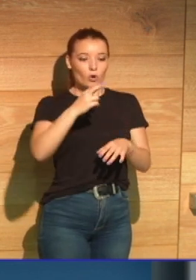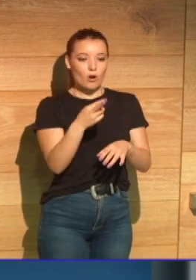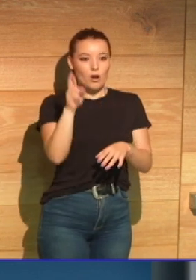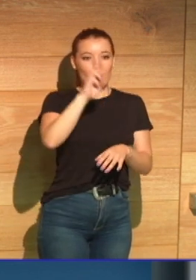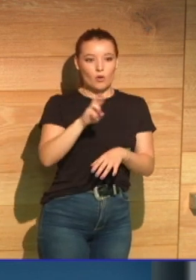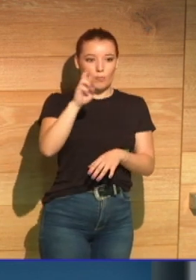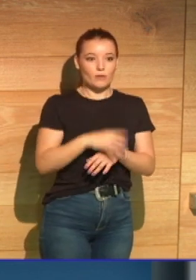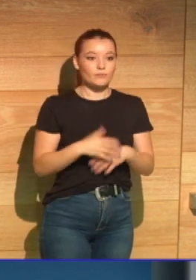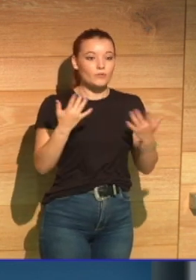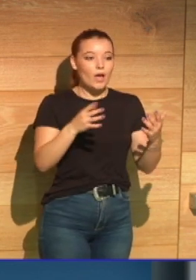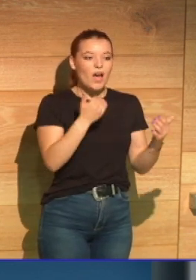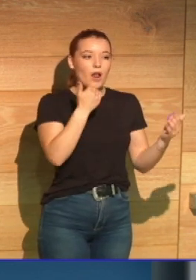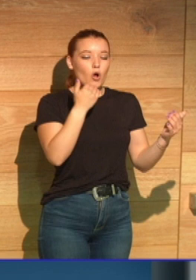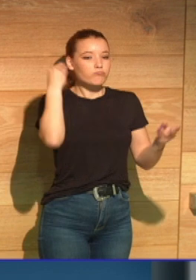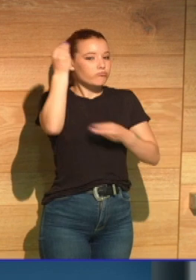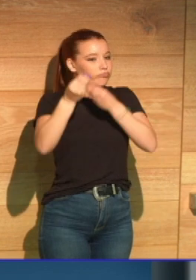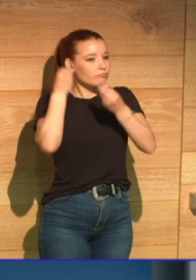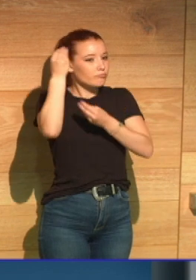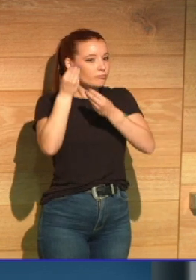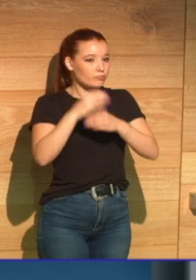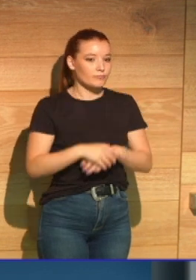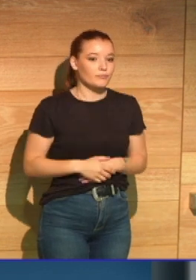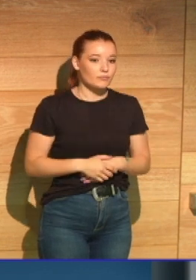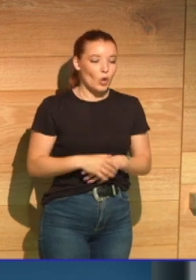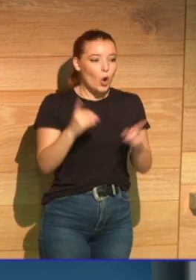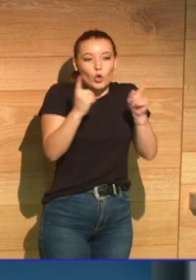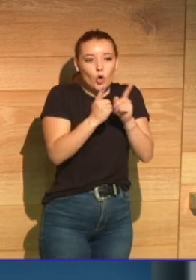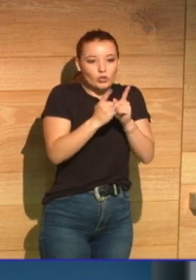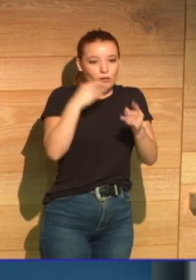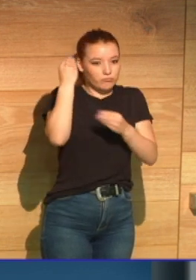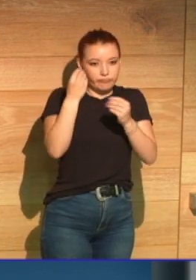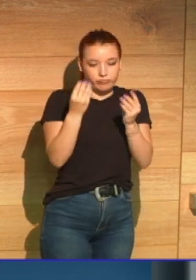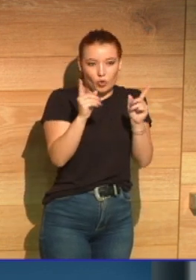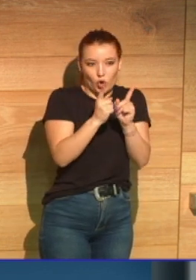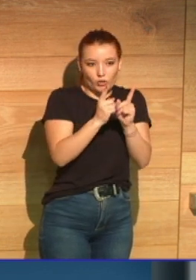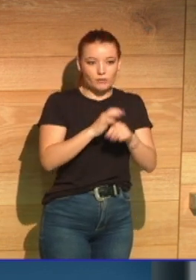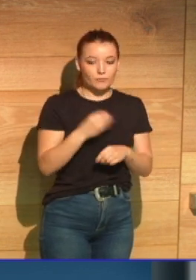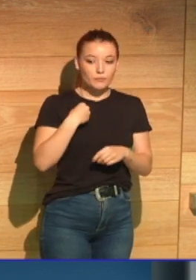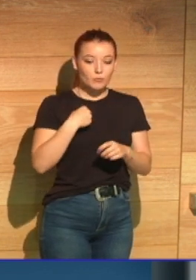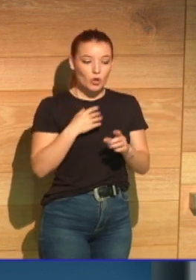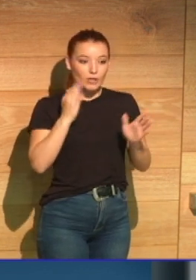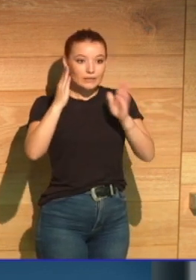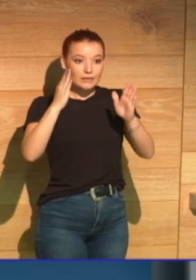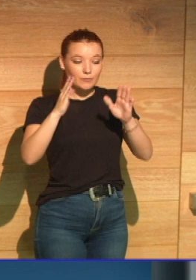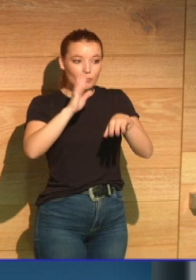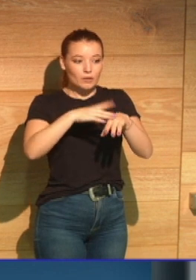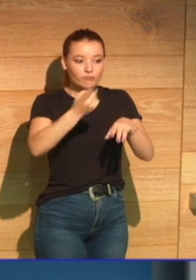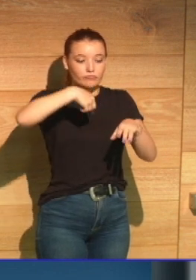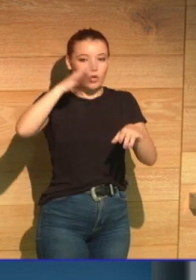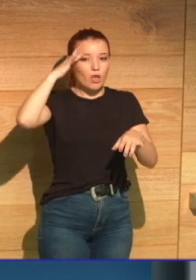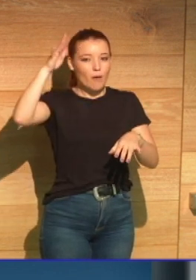brevísima reflexión. Yo quería empezar con una brevísima reflexión de lo que implicaba este tiempo de reimaginar